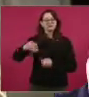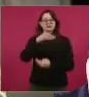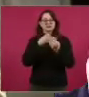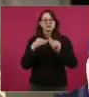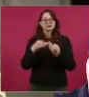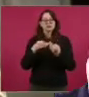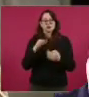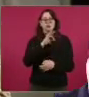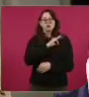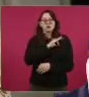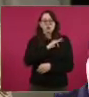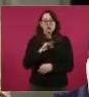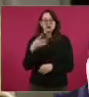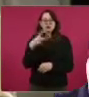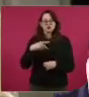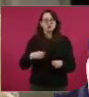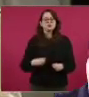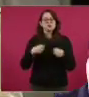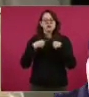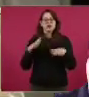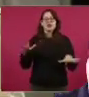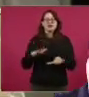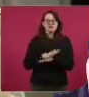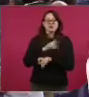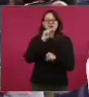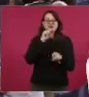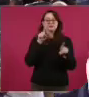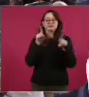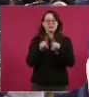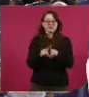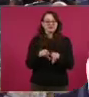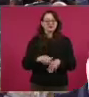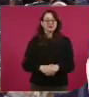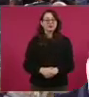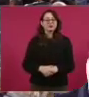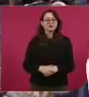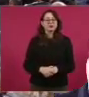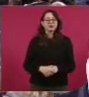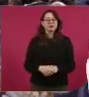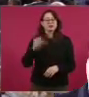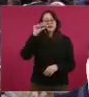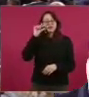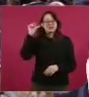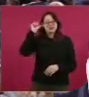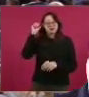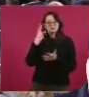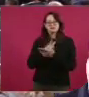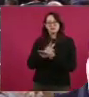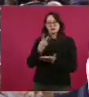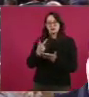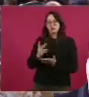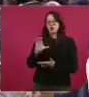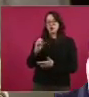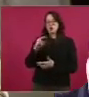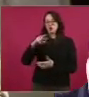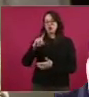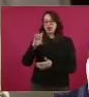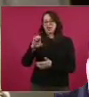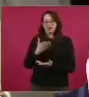agentes de transformación. Ayer se los decía en la entrega de los premios que la CONADE otorga, son